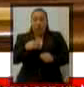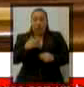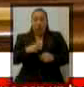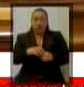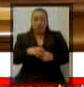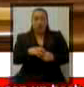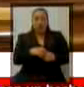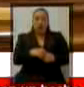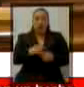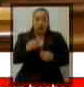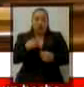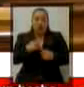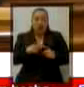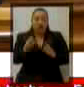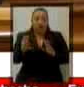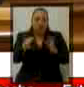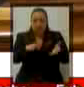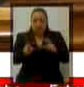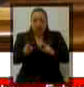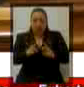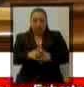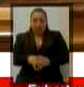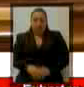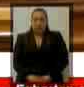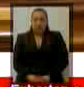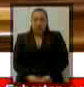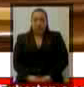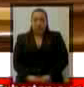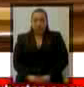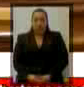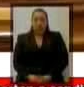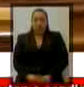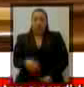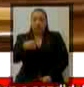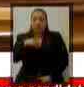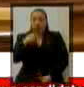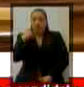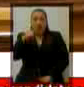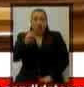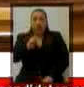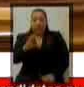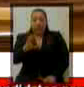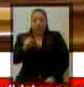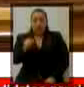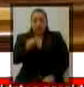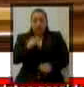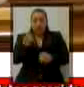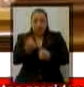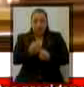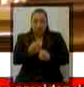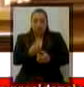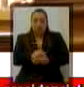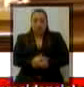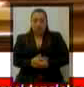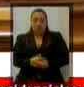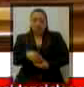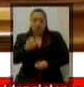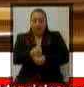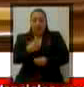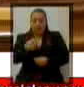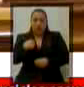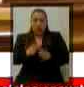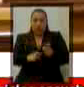características individuales. Siempre la polaridad, ¿no? Siempre la polaridad. Lo social es un conjunto de individuos. Si una sociedad funciona bien es